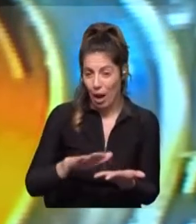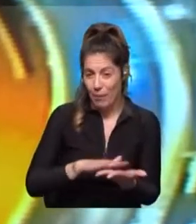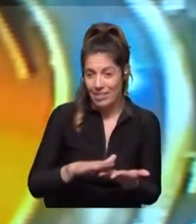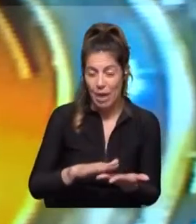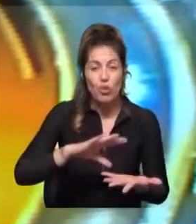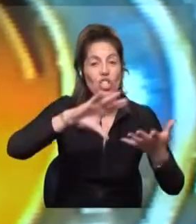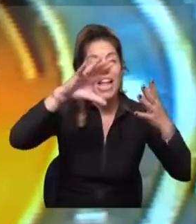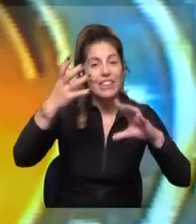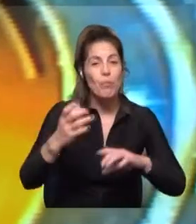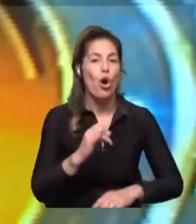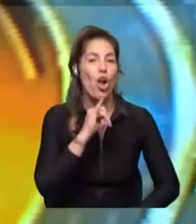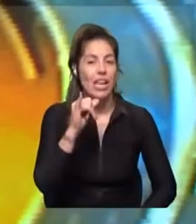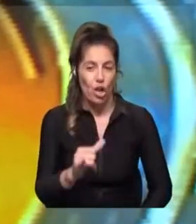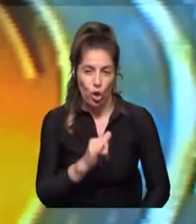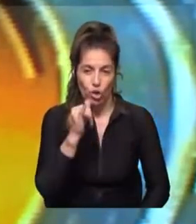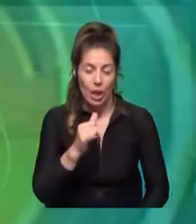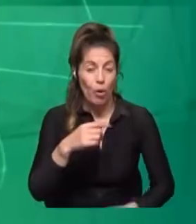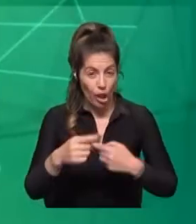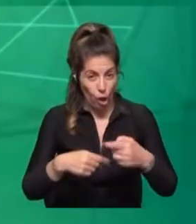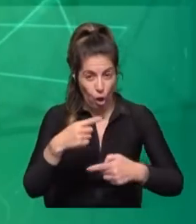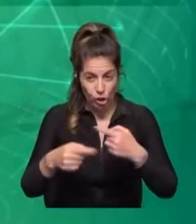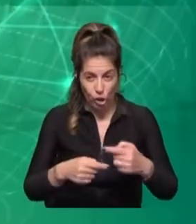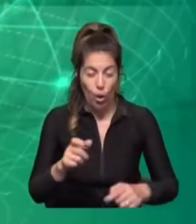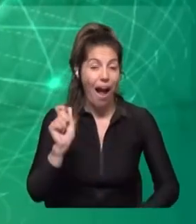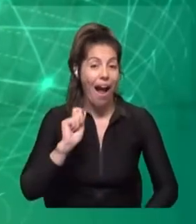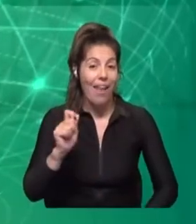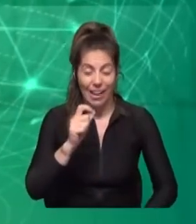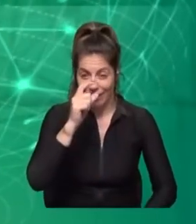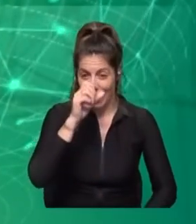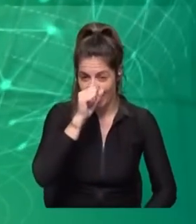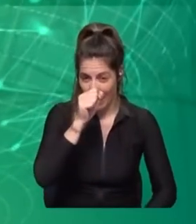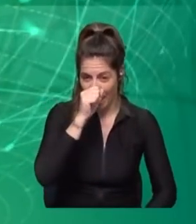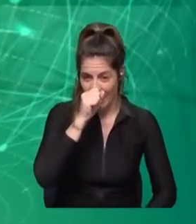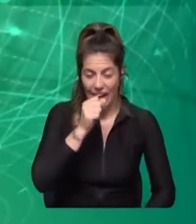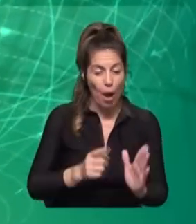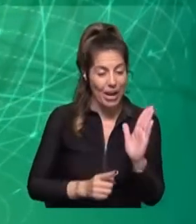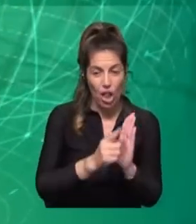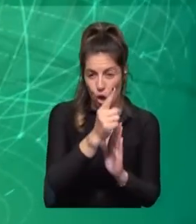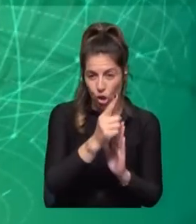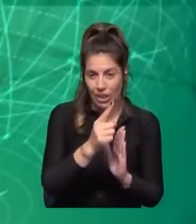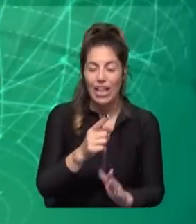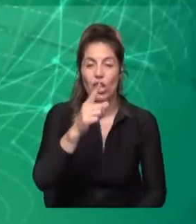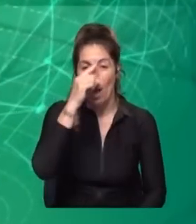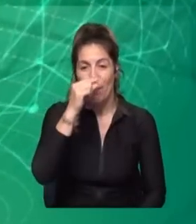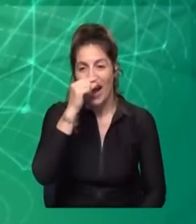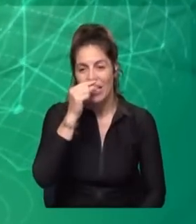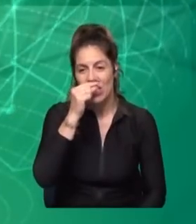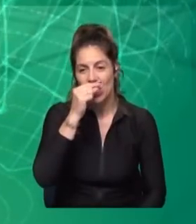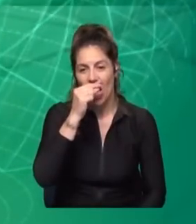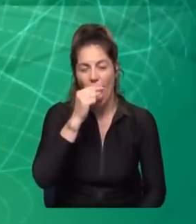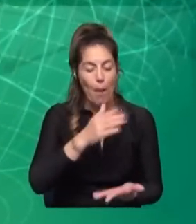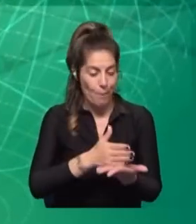datos del tiempo y les contamos que todavía rige una alerta naranja para la zona norte del país y otra amarilla para la zona